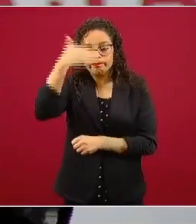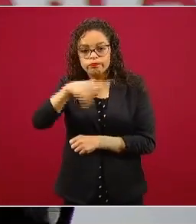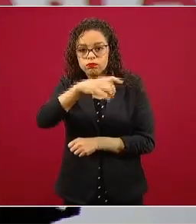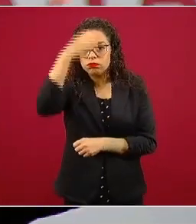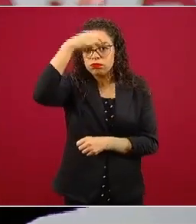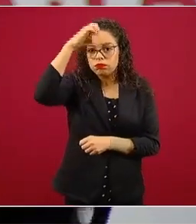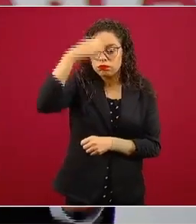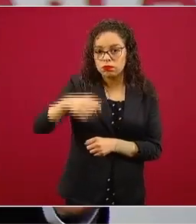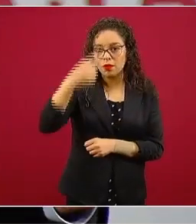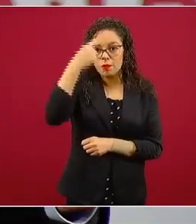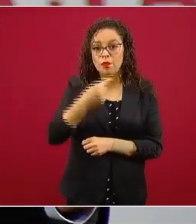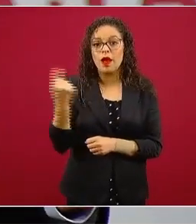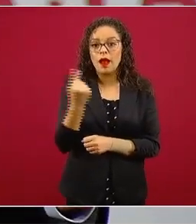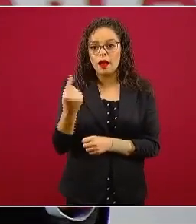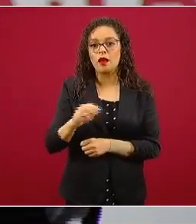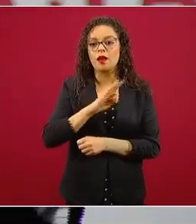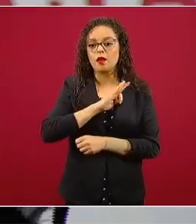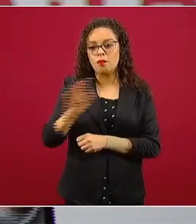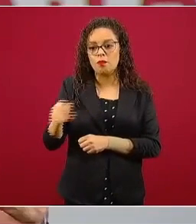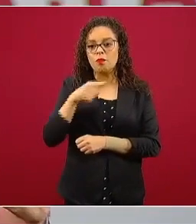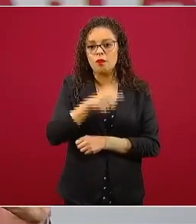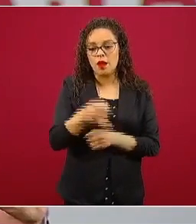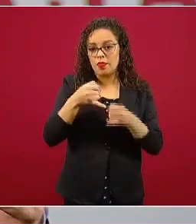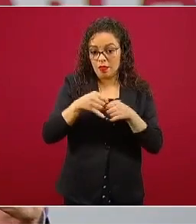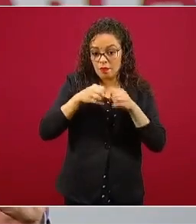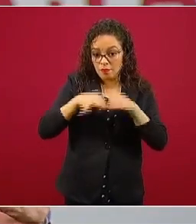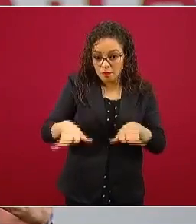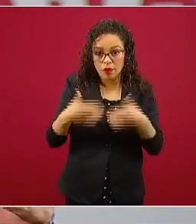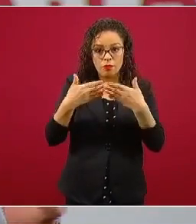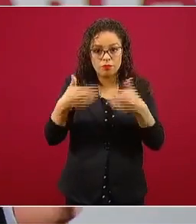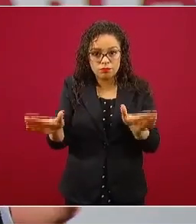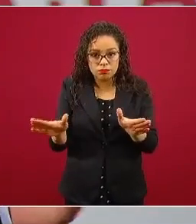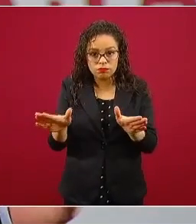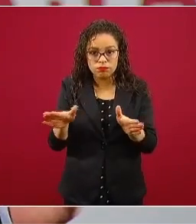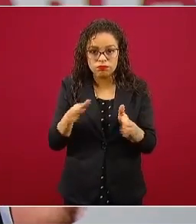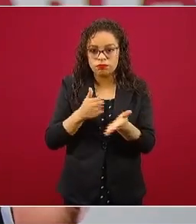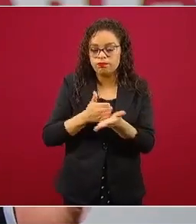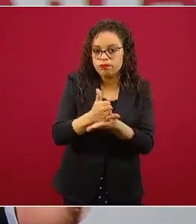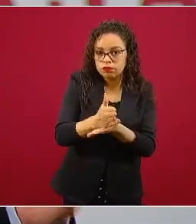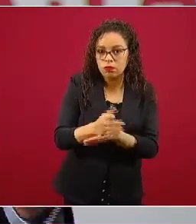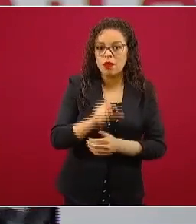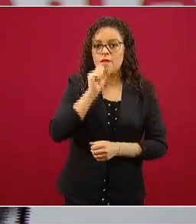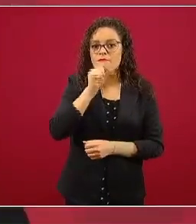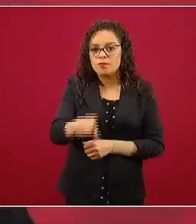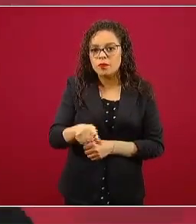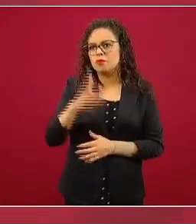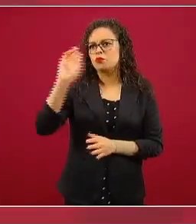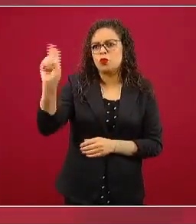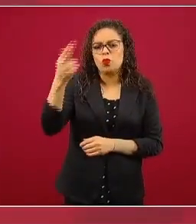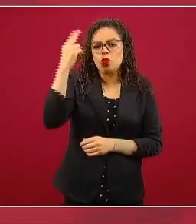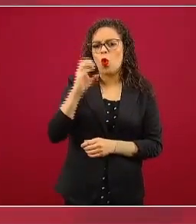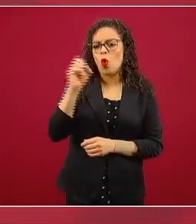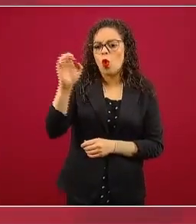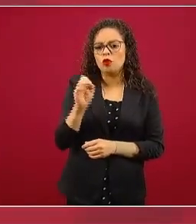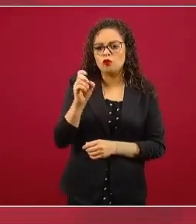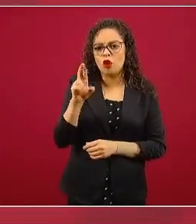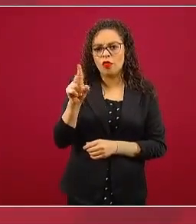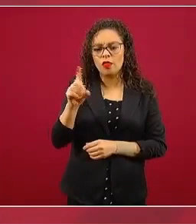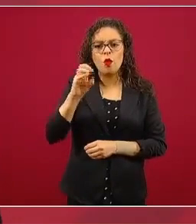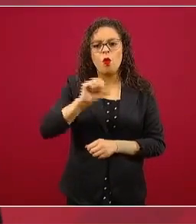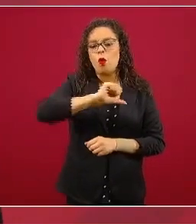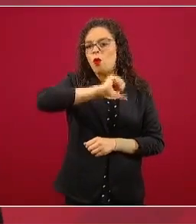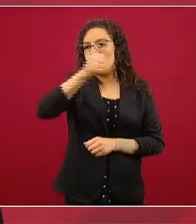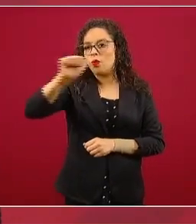tener acceso a la misma información que tiene un investigador en Oxford o en cualquier otra universidad de las que